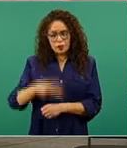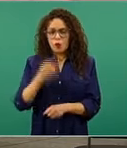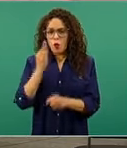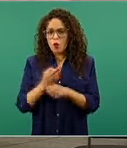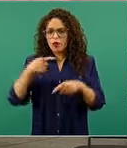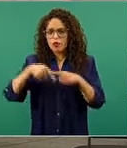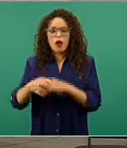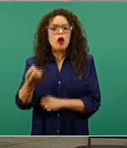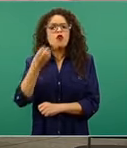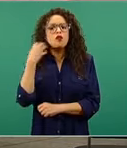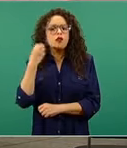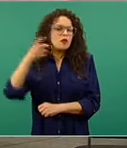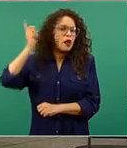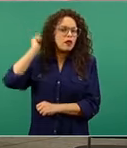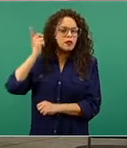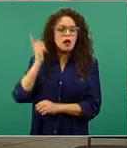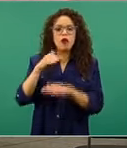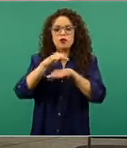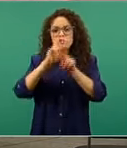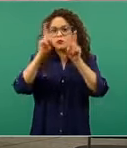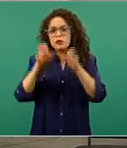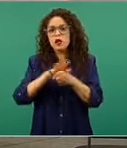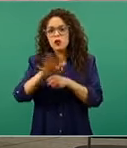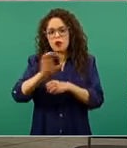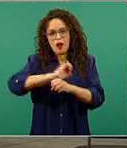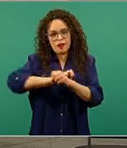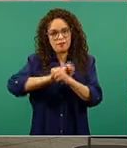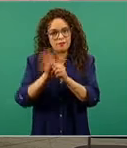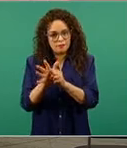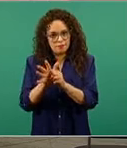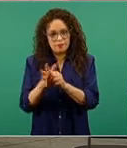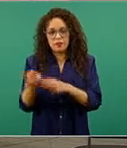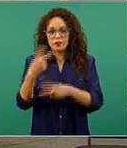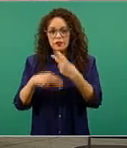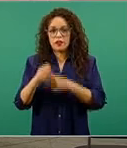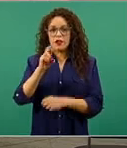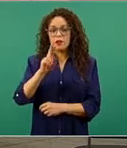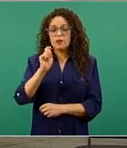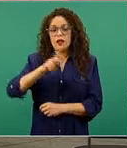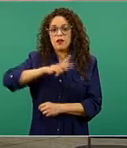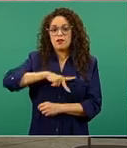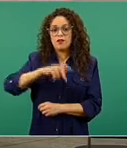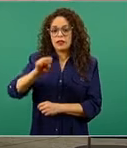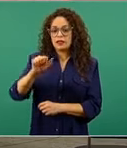diaria sobre COVID-19, la pandemia causada por el coronavirus SARS-CoV-2.